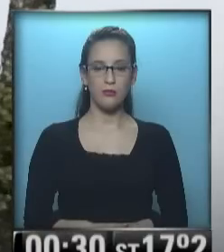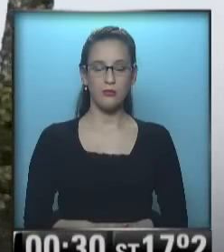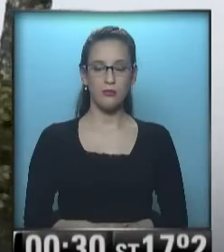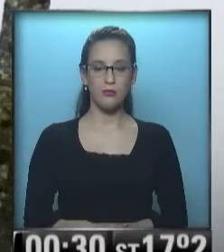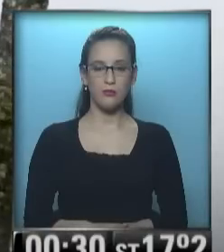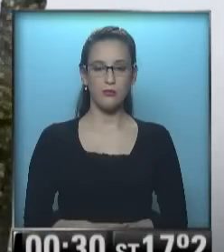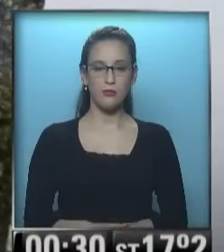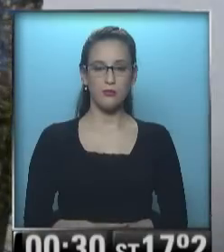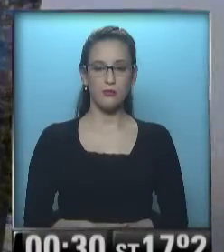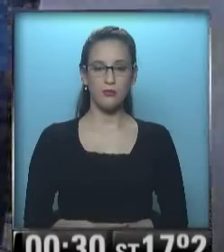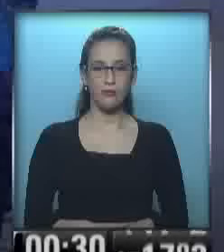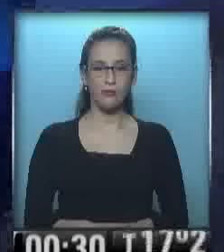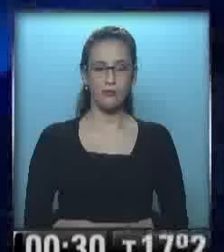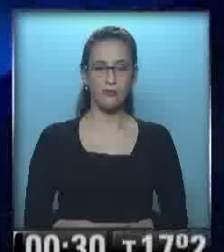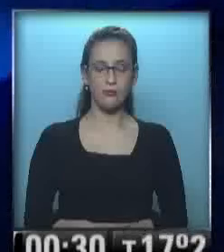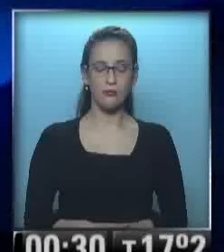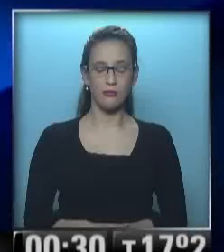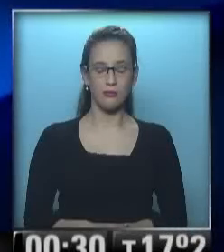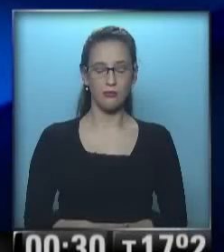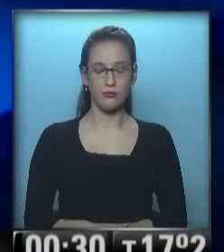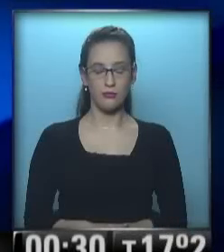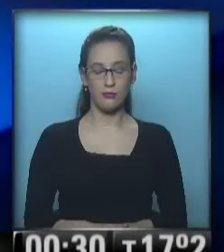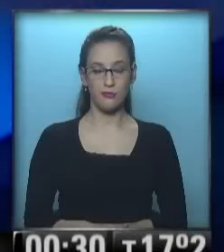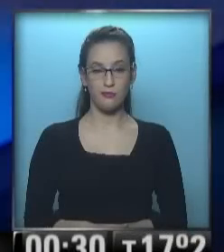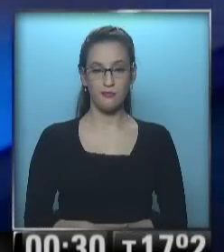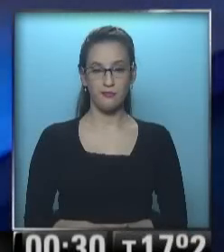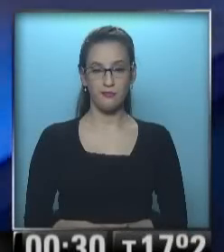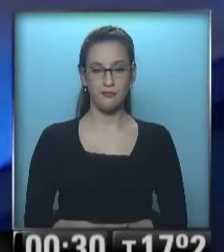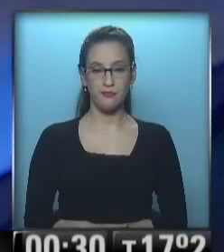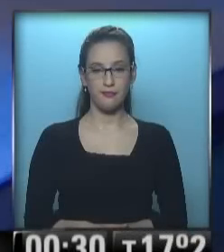Suspiraban lo mismo los dos.